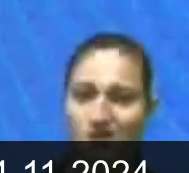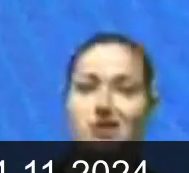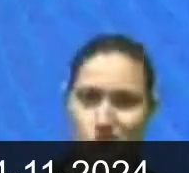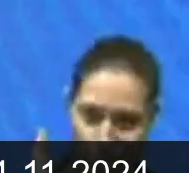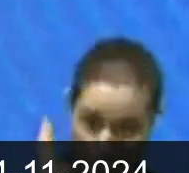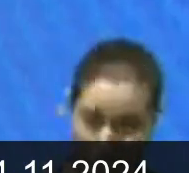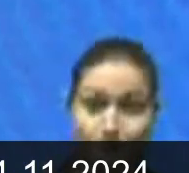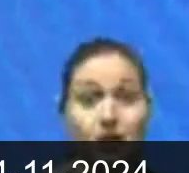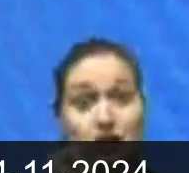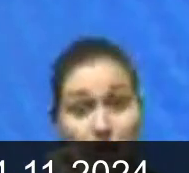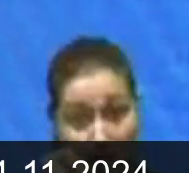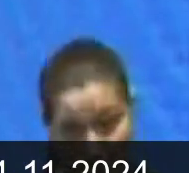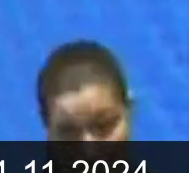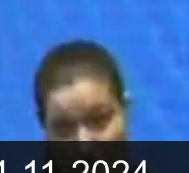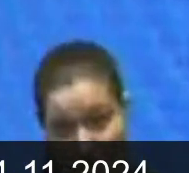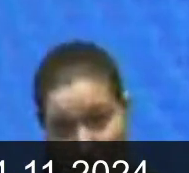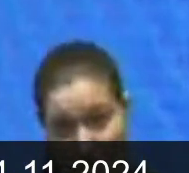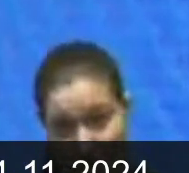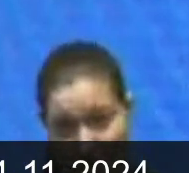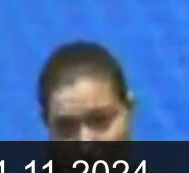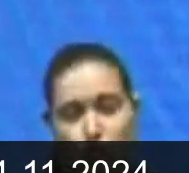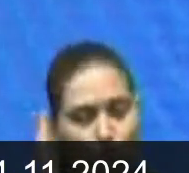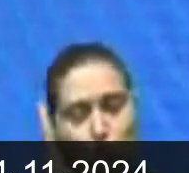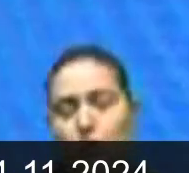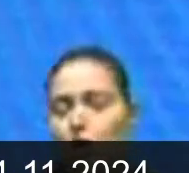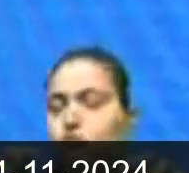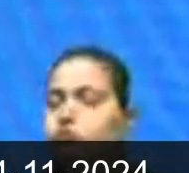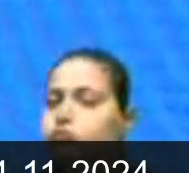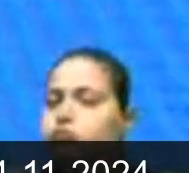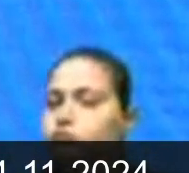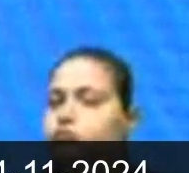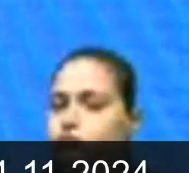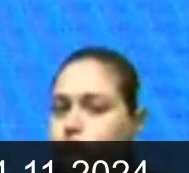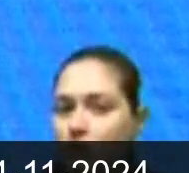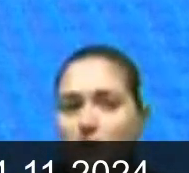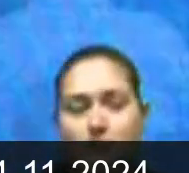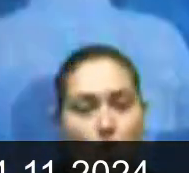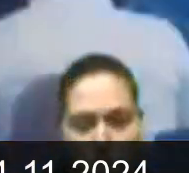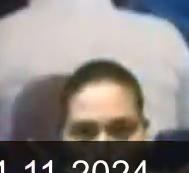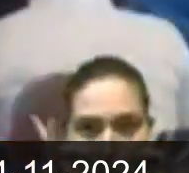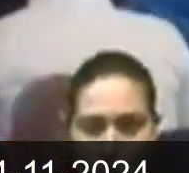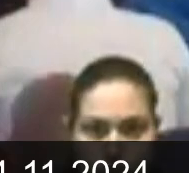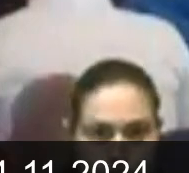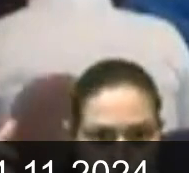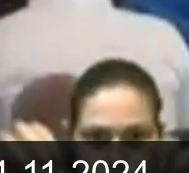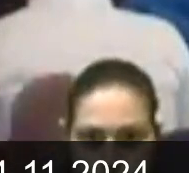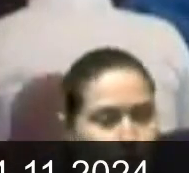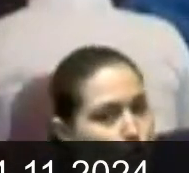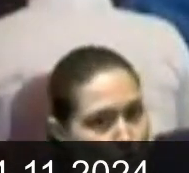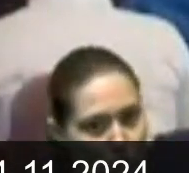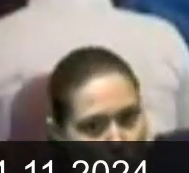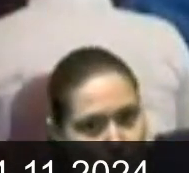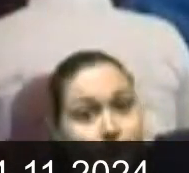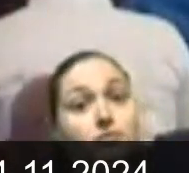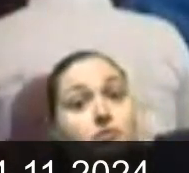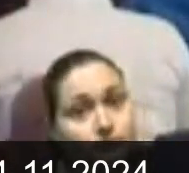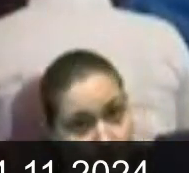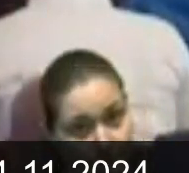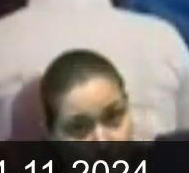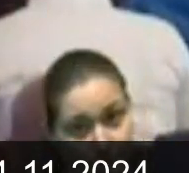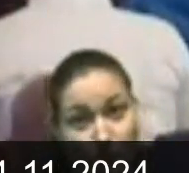para mañana, aunque vamos a tener precipitaciones, pues no serán tan intensas. Para el fin de semana,